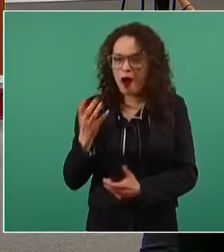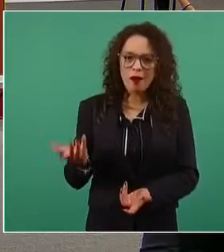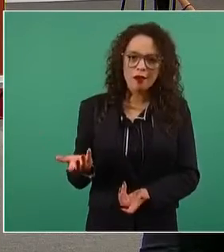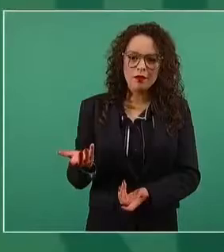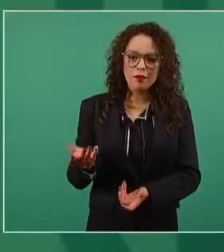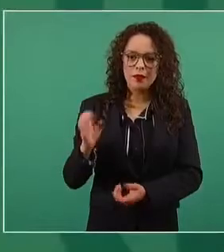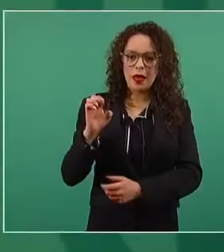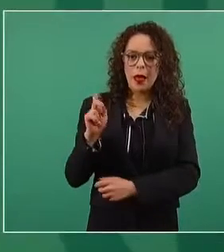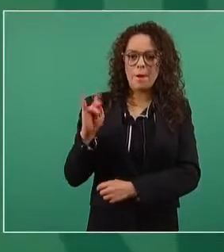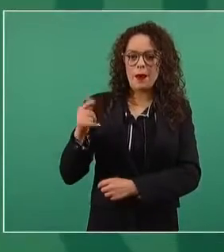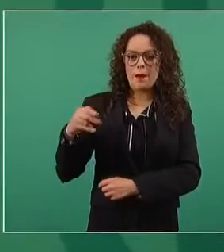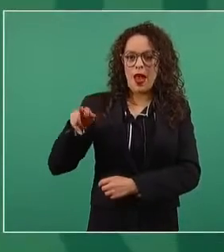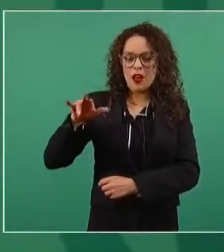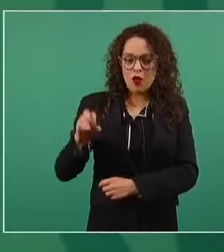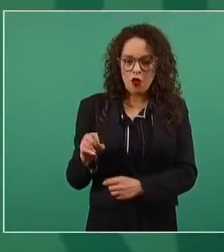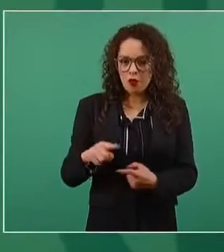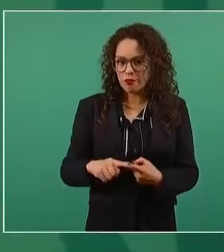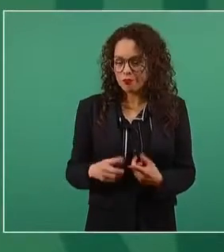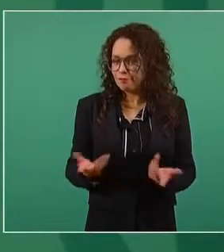Rapigmenio,